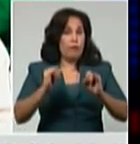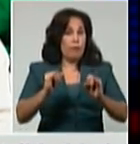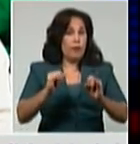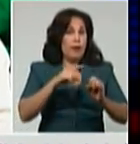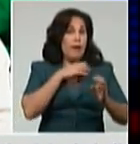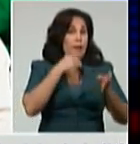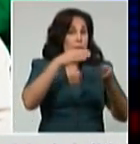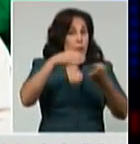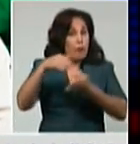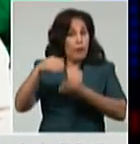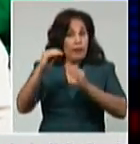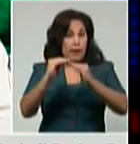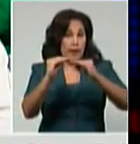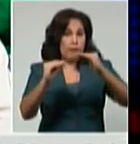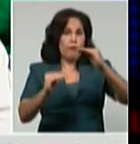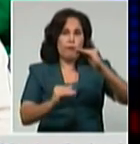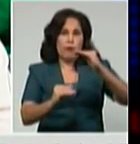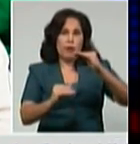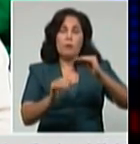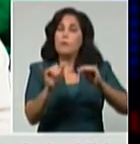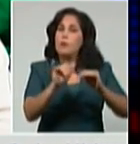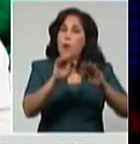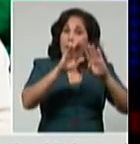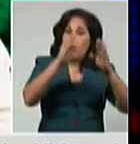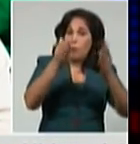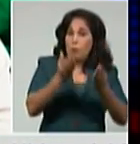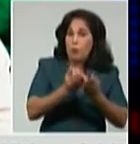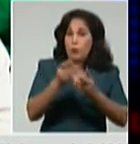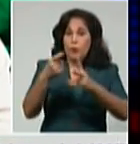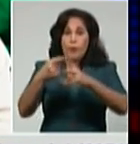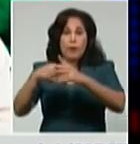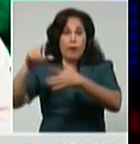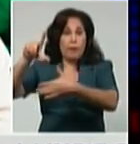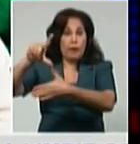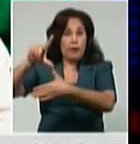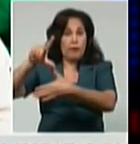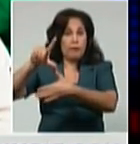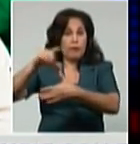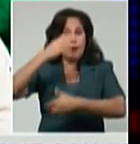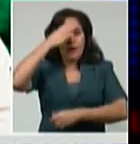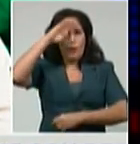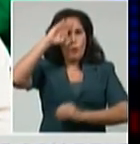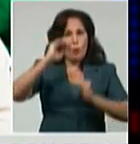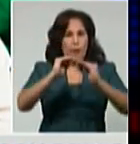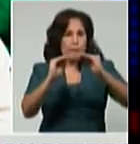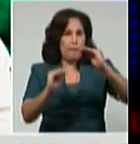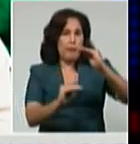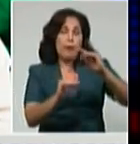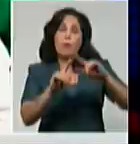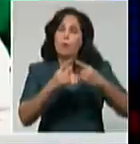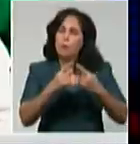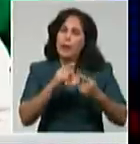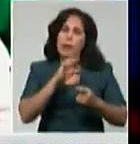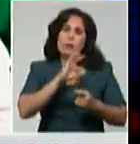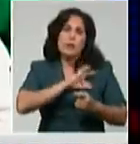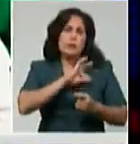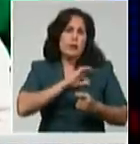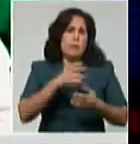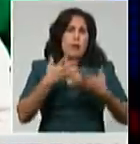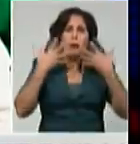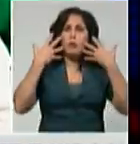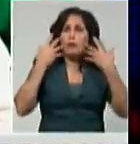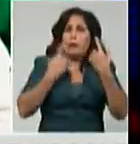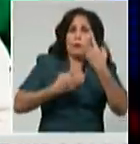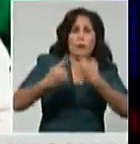inferior tanto a la del mundo como a la de las Américas, pero con la cual no siempre estamos conformes.